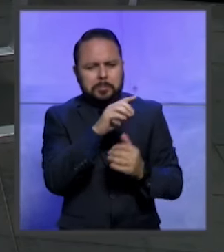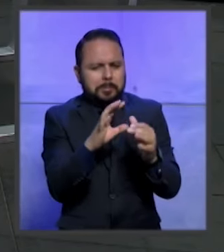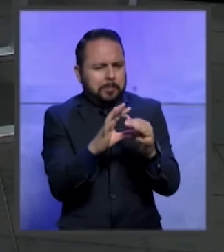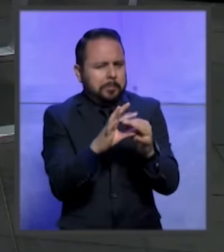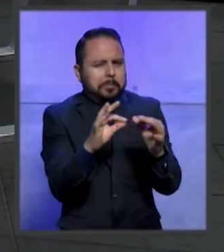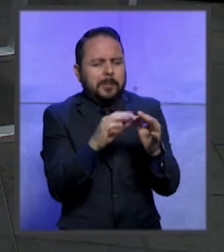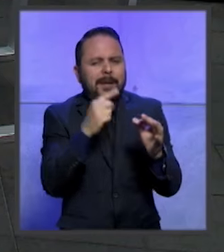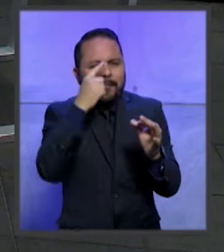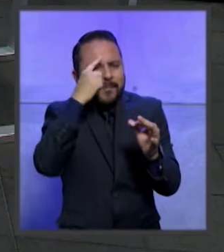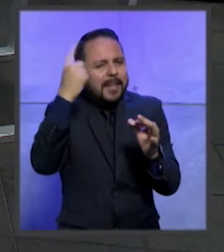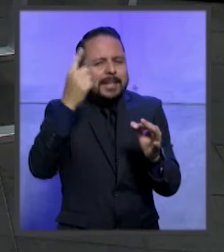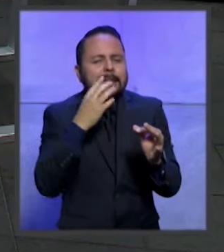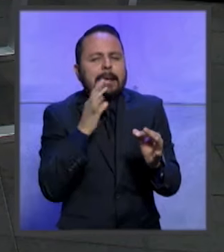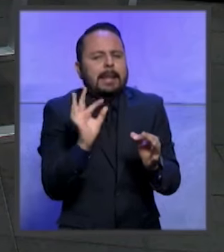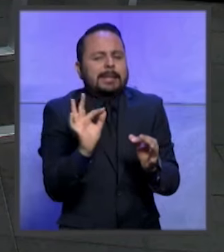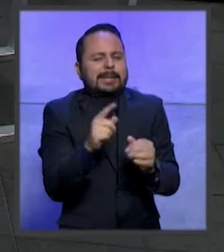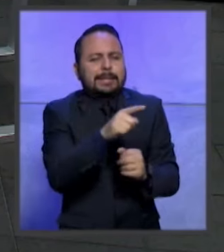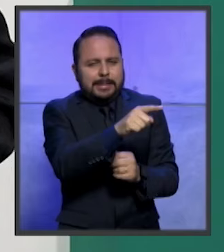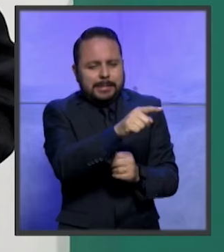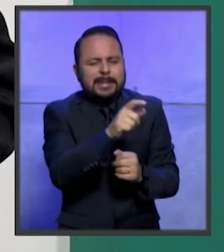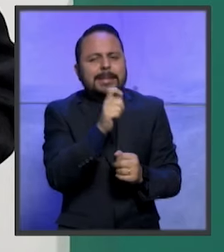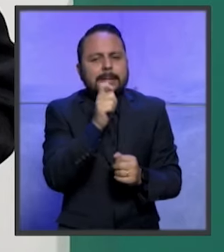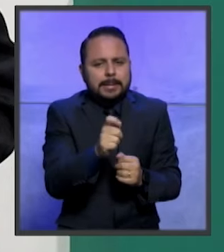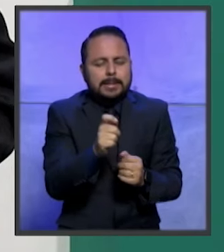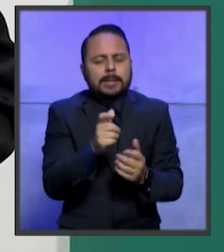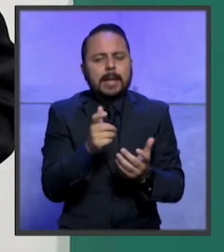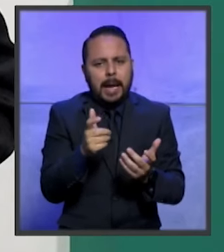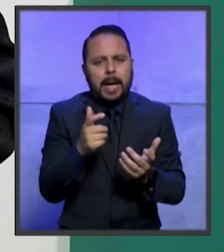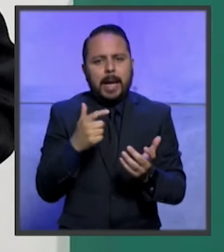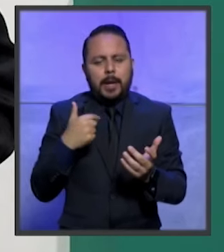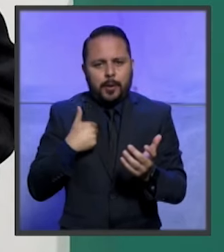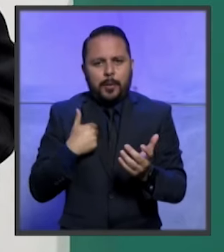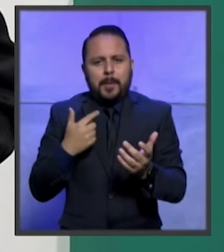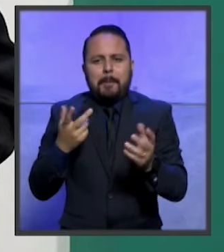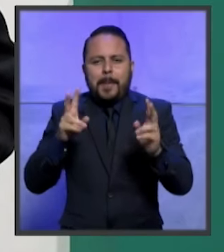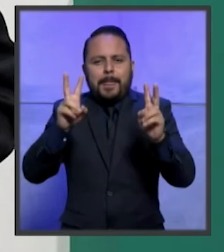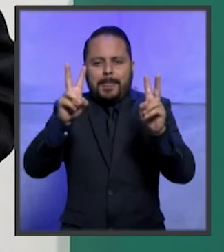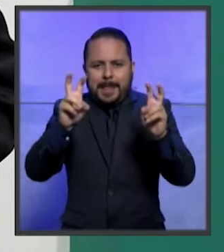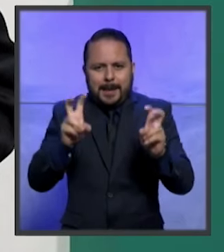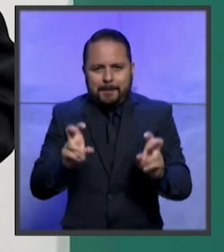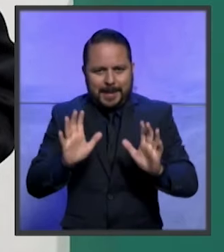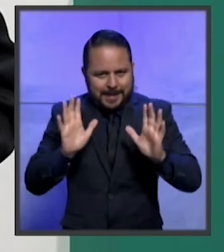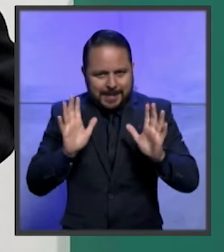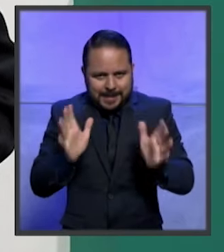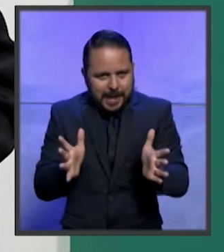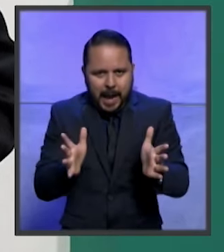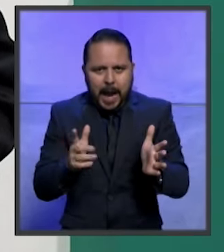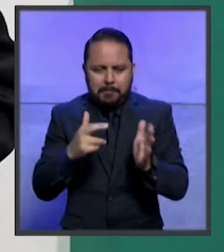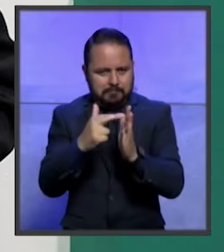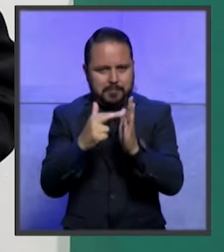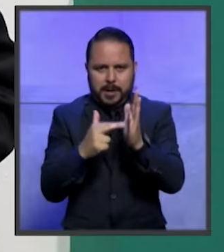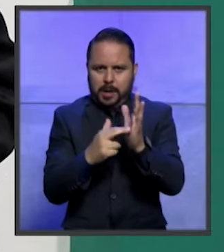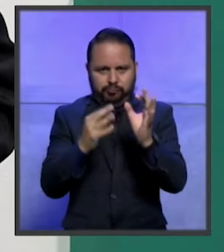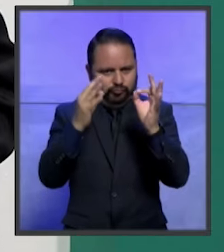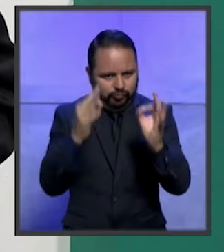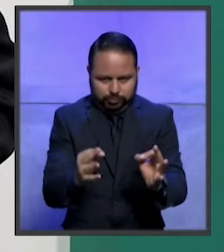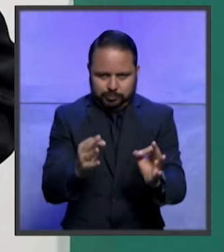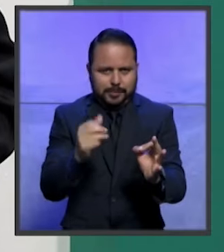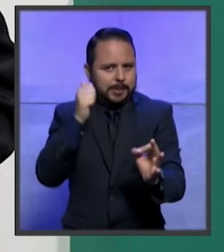una forma muy sencilla se trata precisamente a través de temáticas que ya están